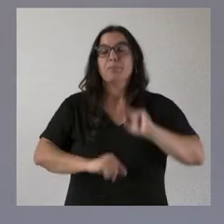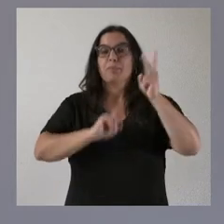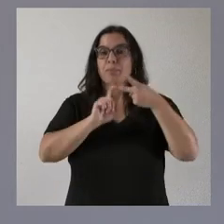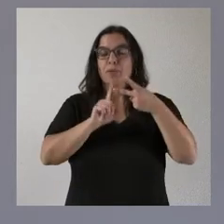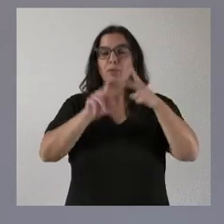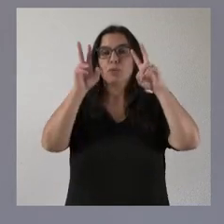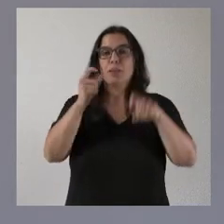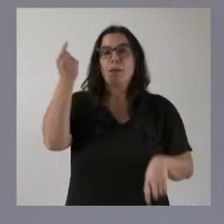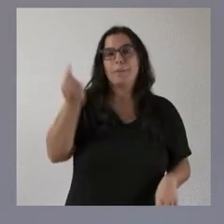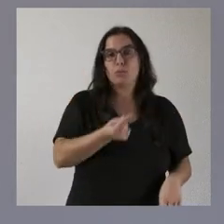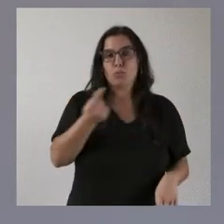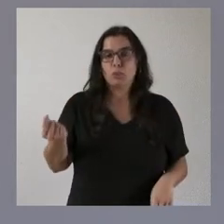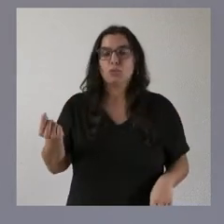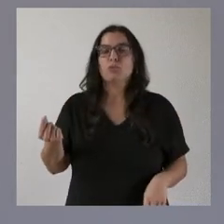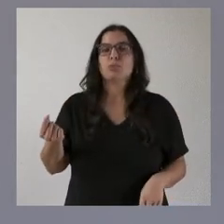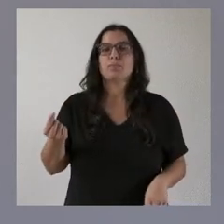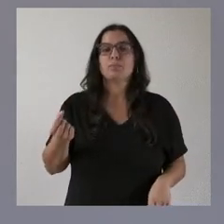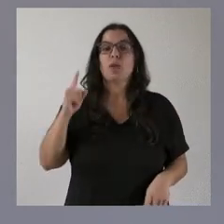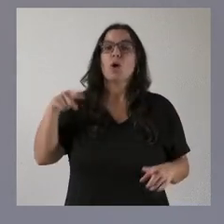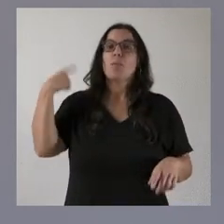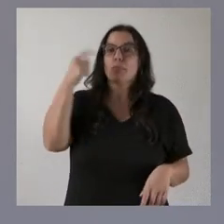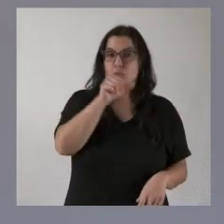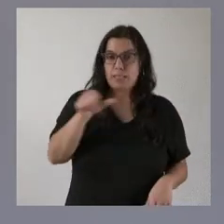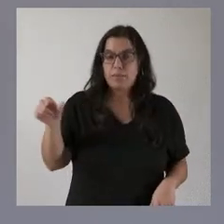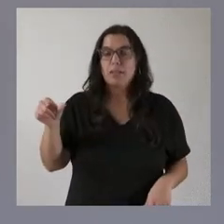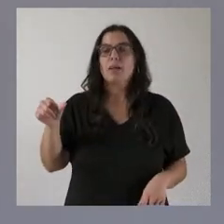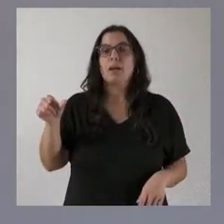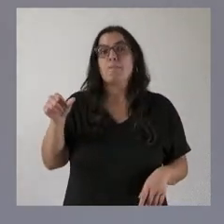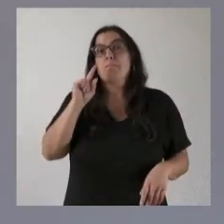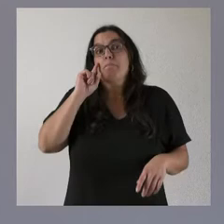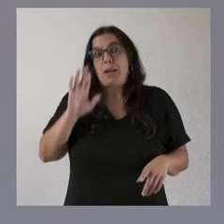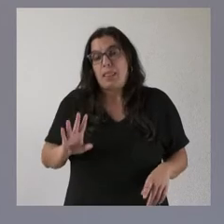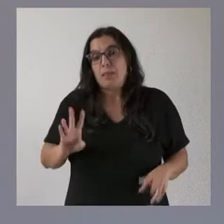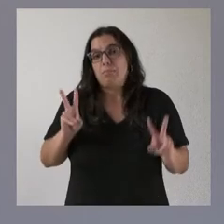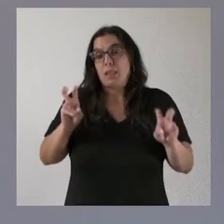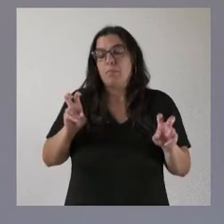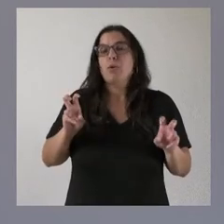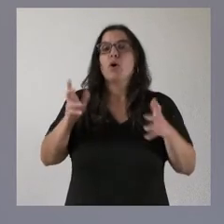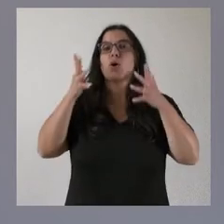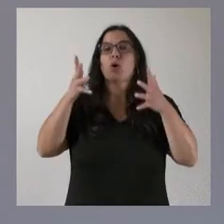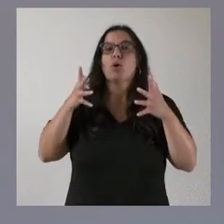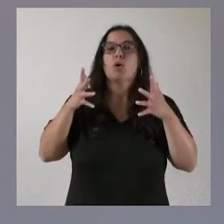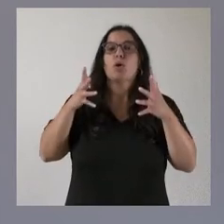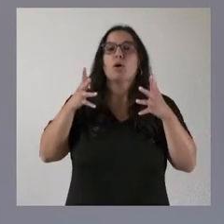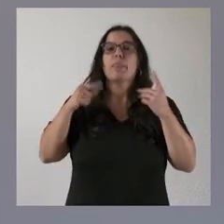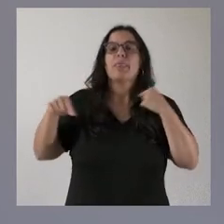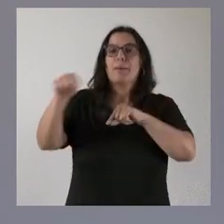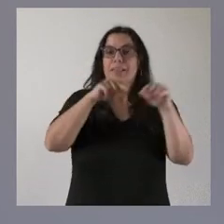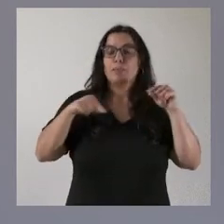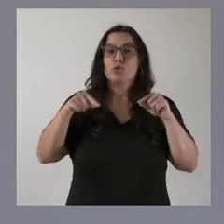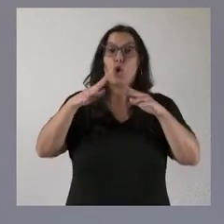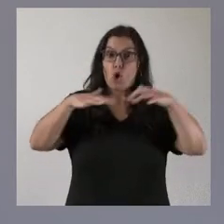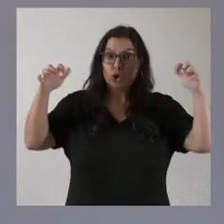en relación con Los presupuestos la próxima semana previsiblemente pues debatiremos el de gasto a partir de entonces